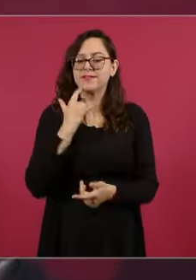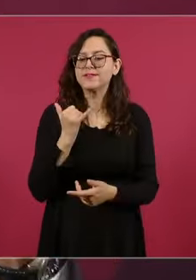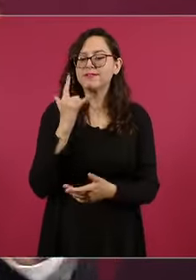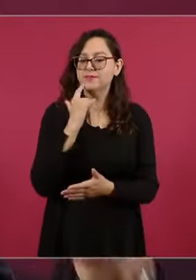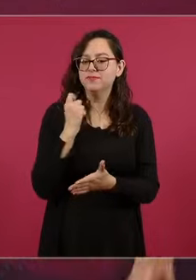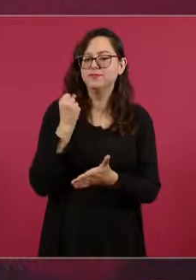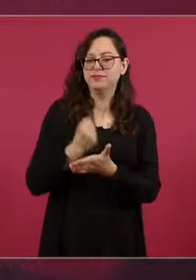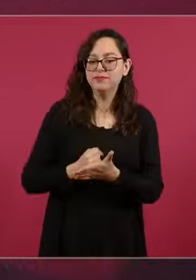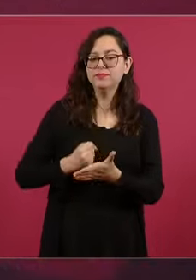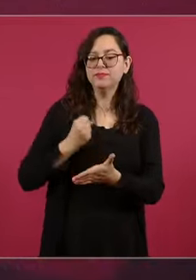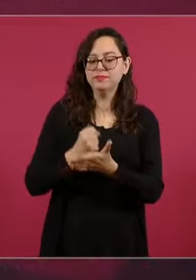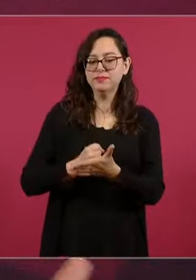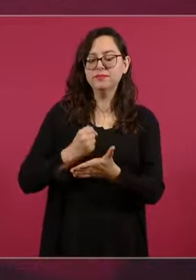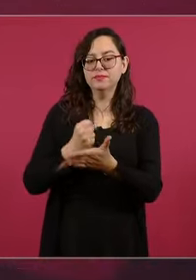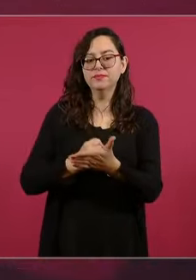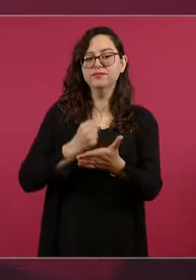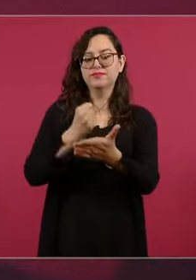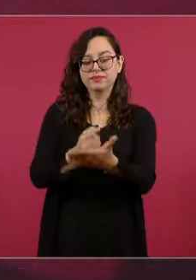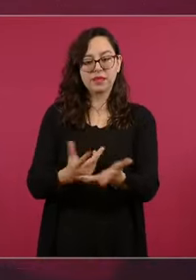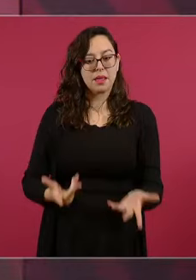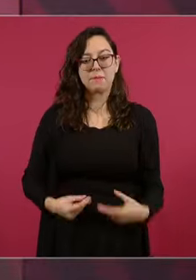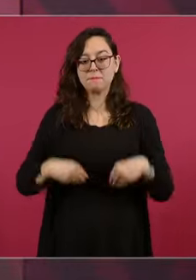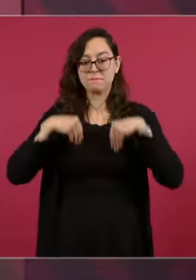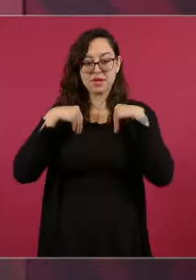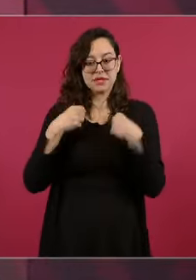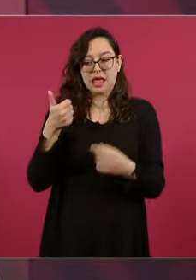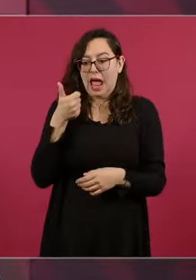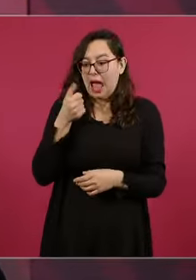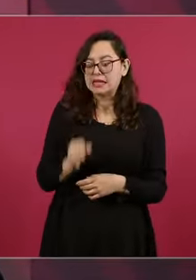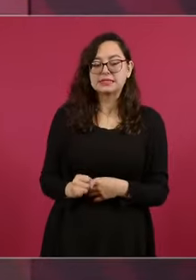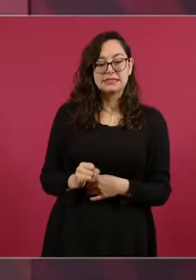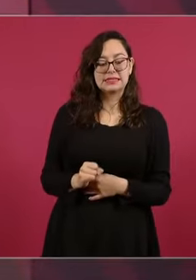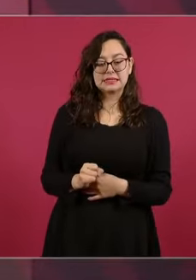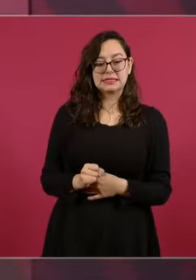Es lo que nos hace caminar, esa es la vida.